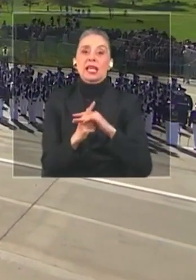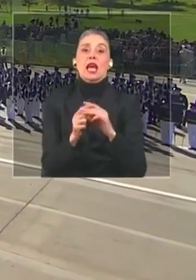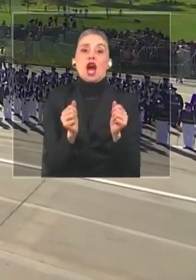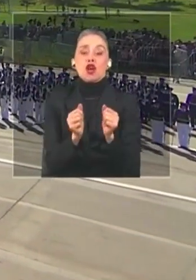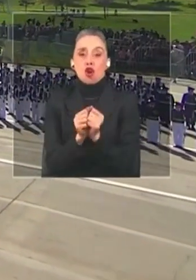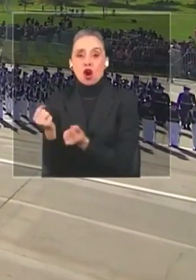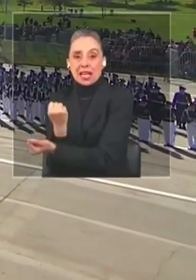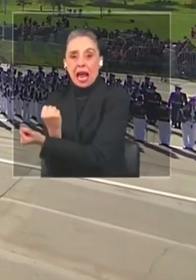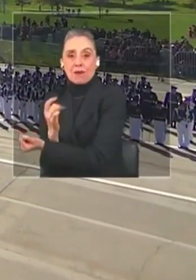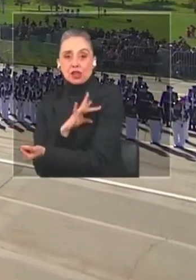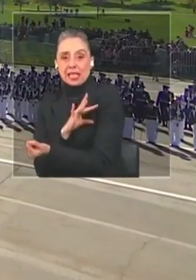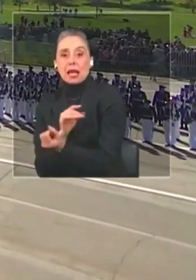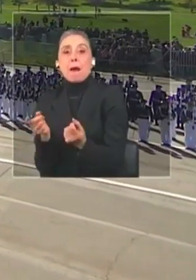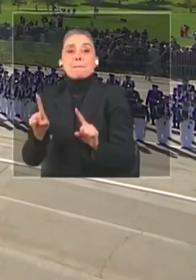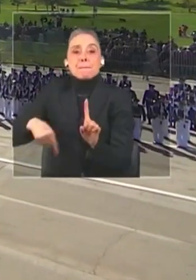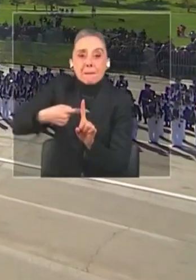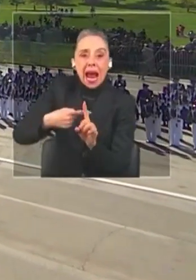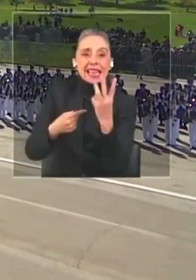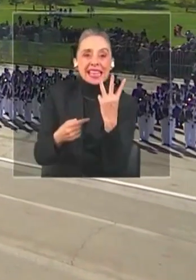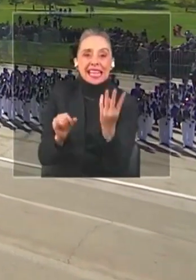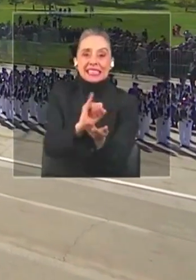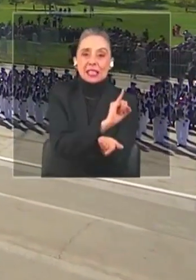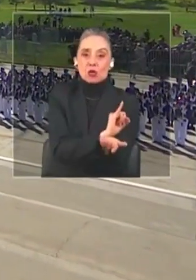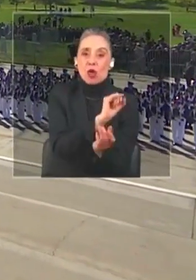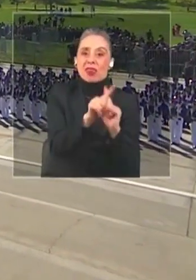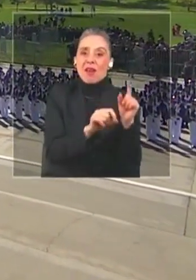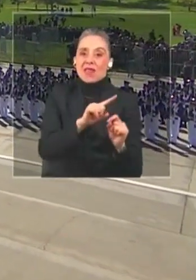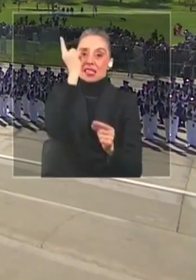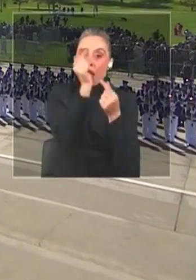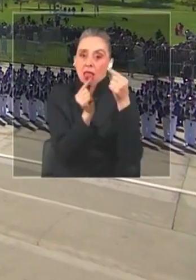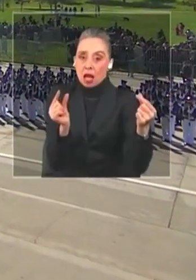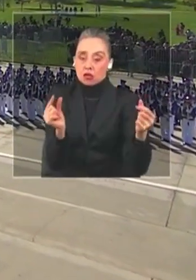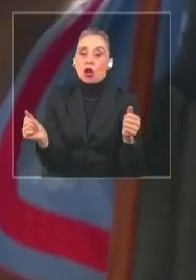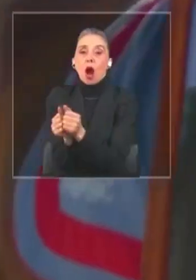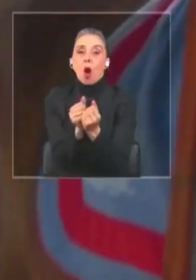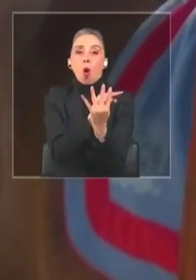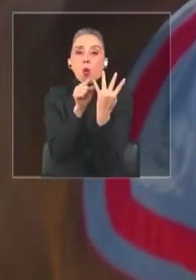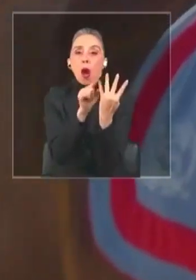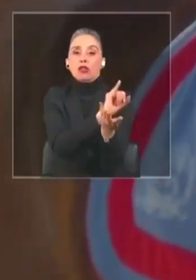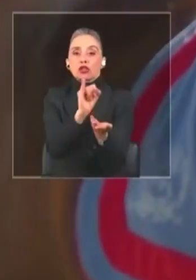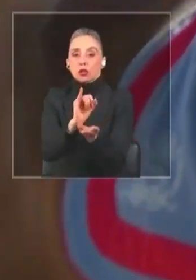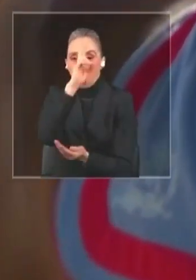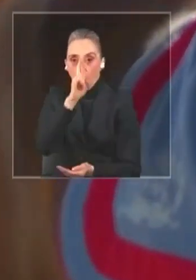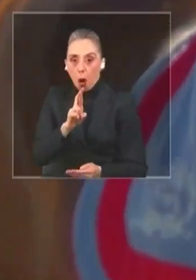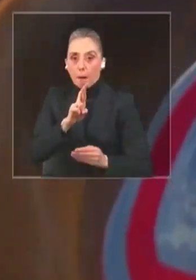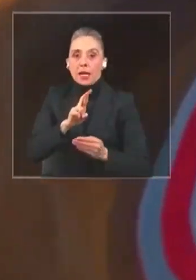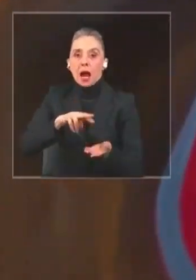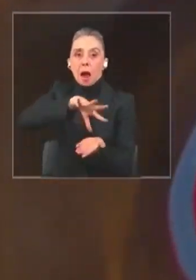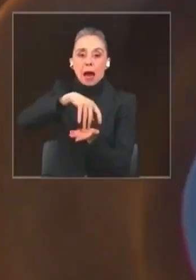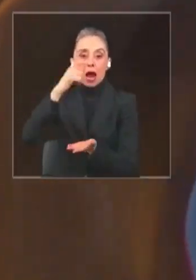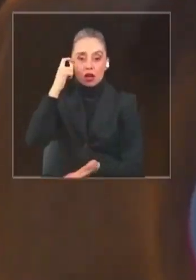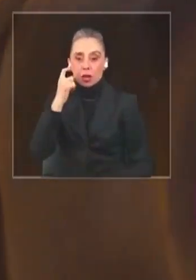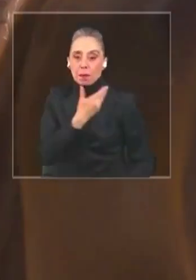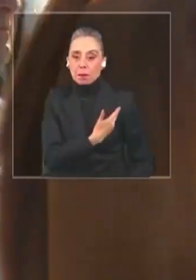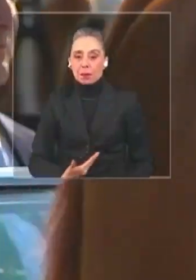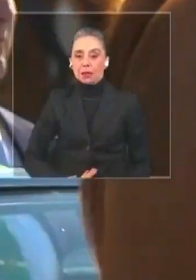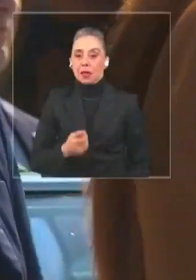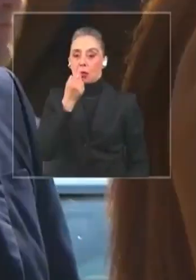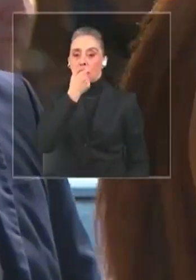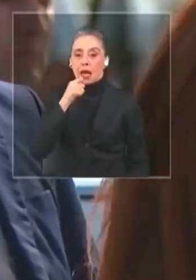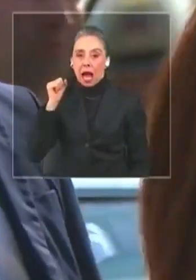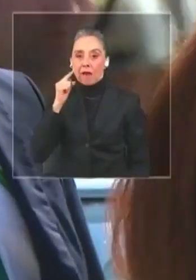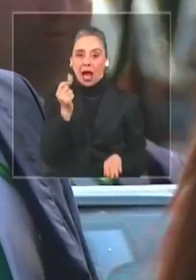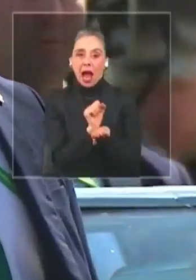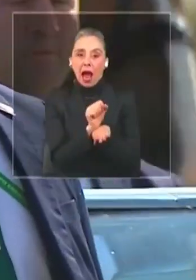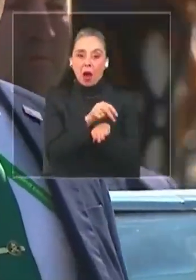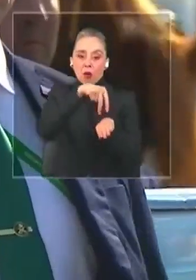defensa, los que van a engalanar hoy día el Parque O'Higgins rindiendo homenaje al ejército. Bueno, ya vemos al presidente Gabriel Boric Font que